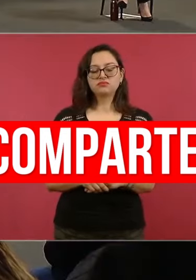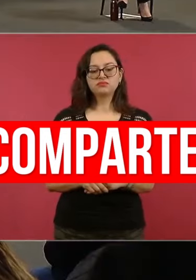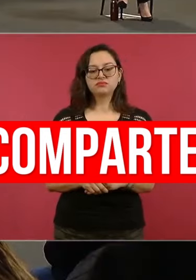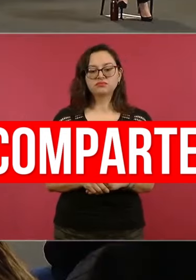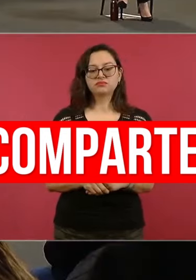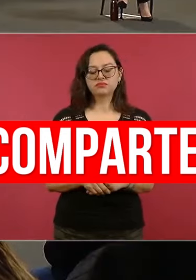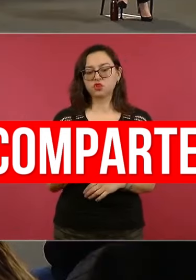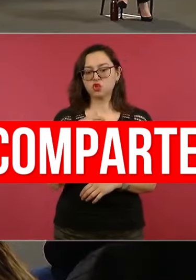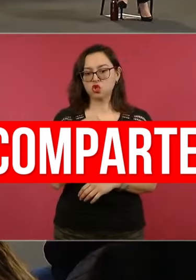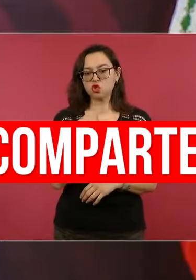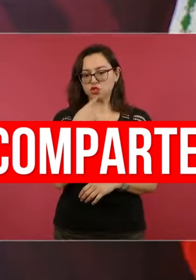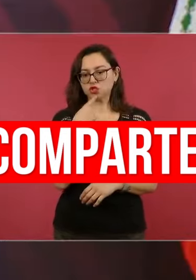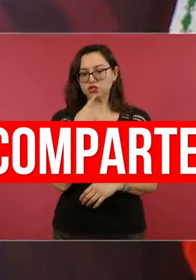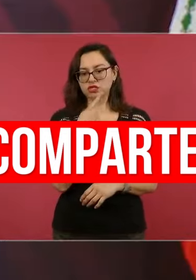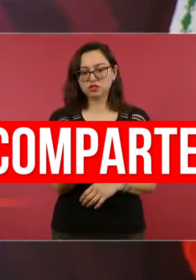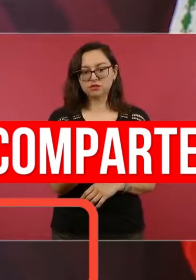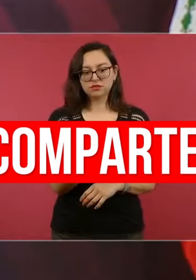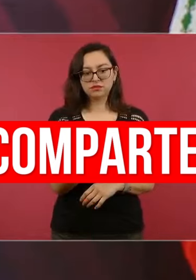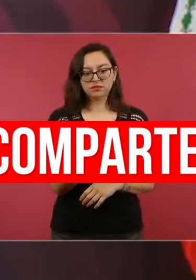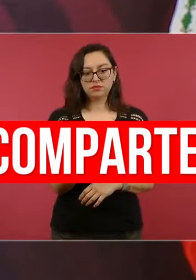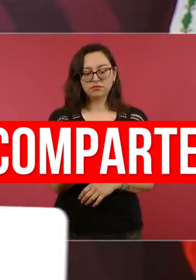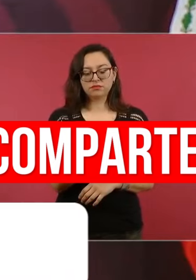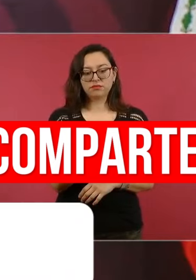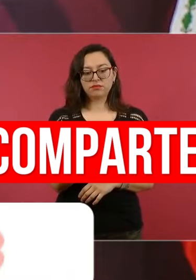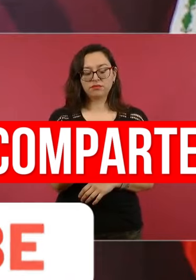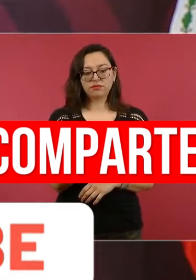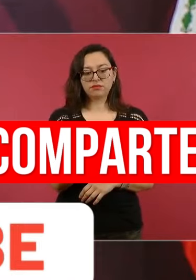Le dije, nunca me he reunido